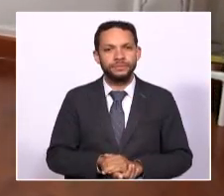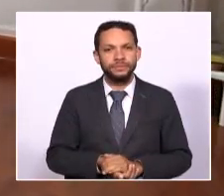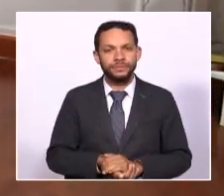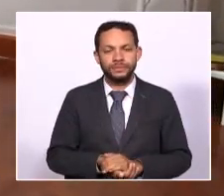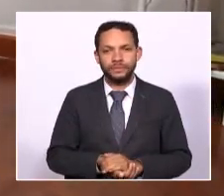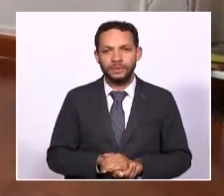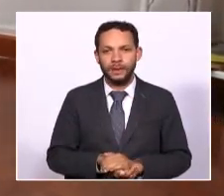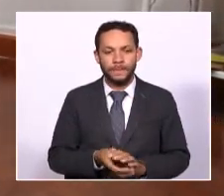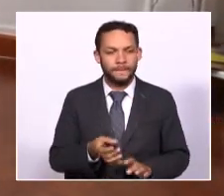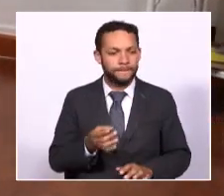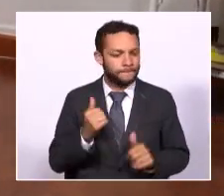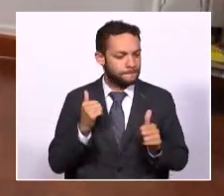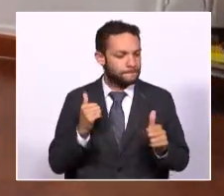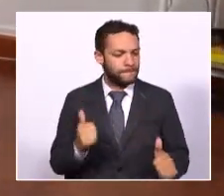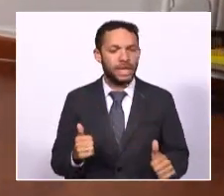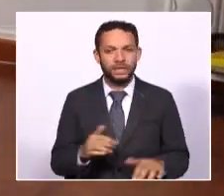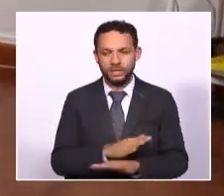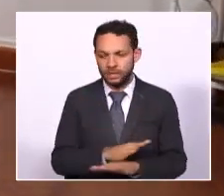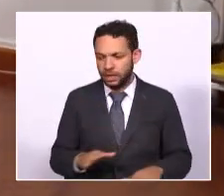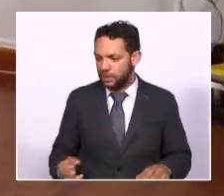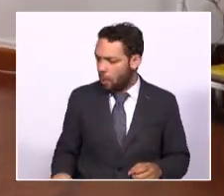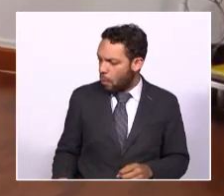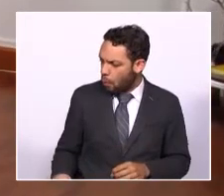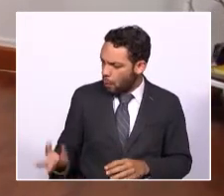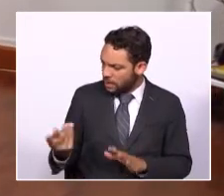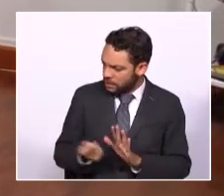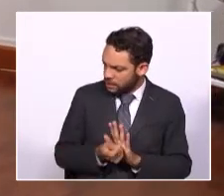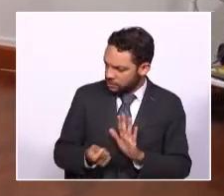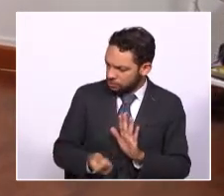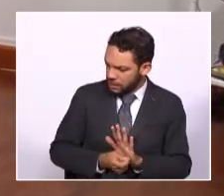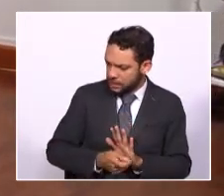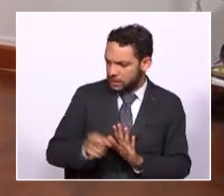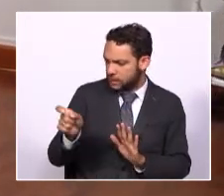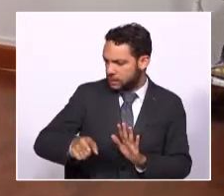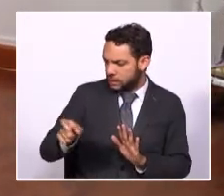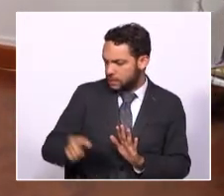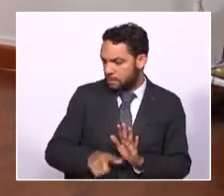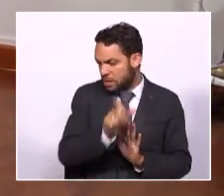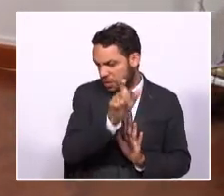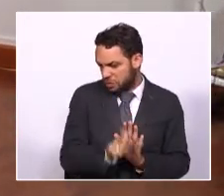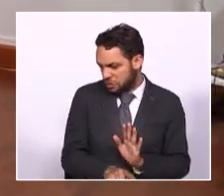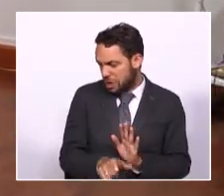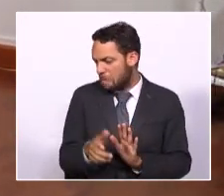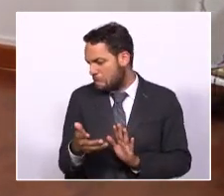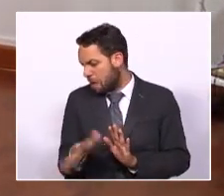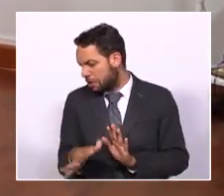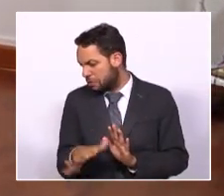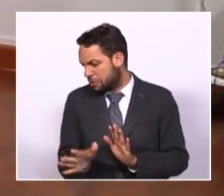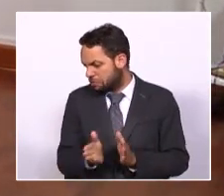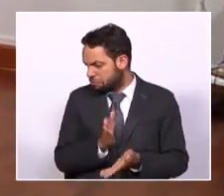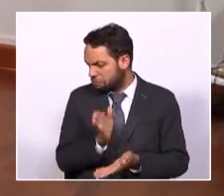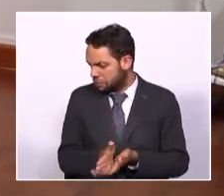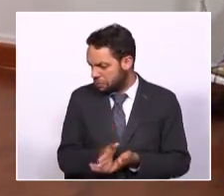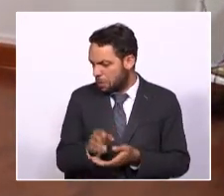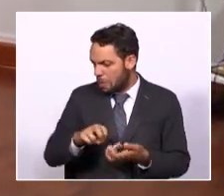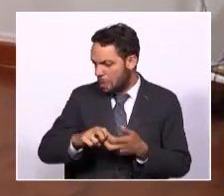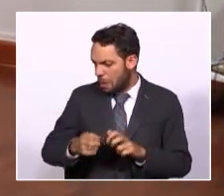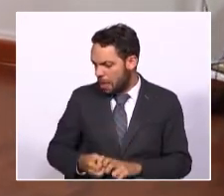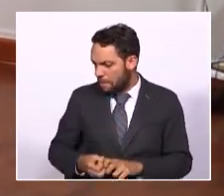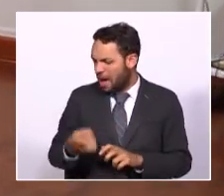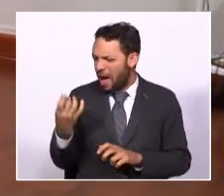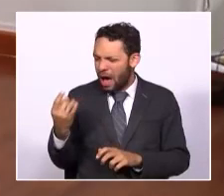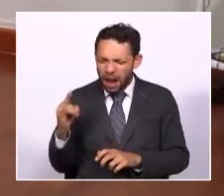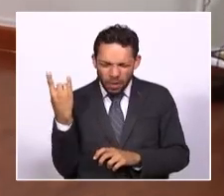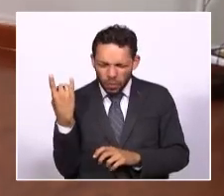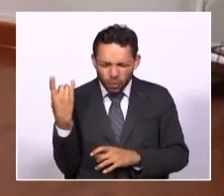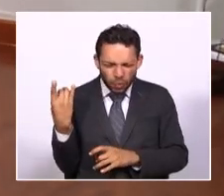Perfecto. ¿Cuántas terapias se debe hacer un paciente que consulta o le remitimos por algún tipo